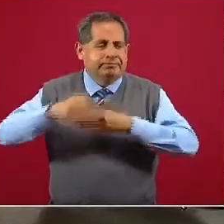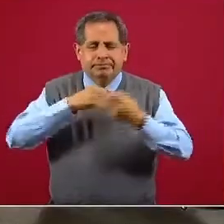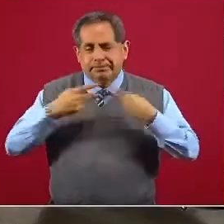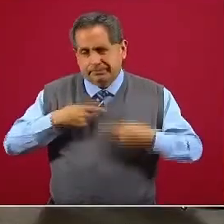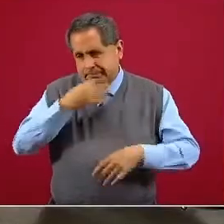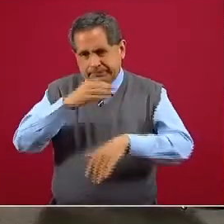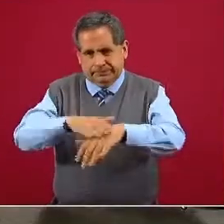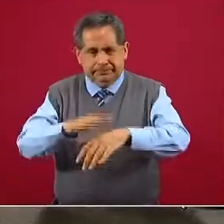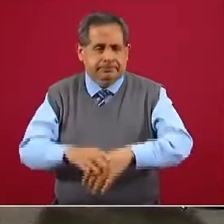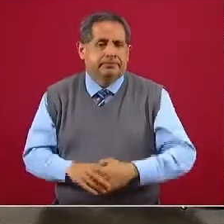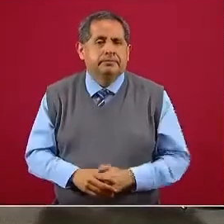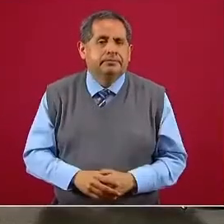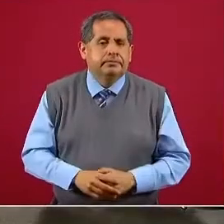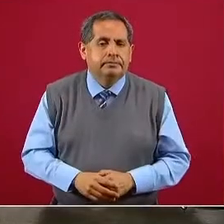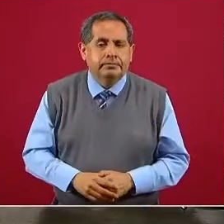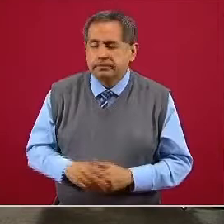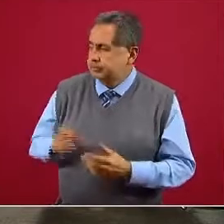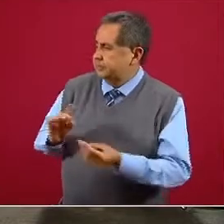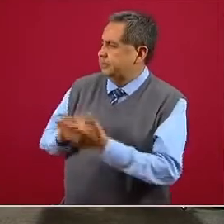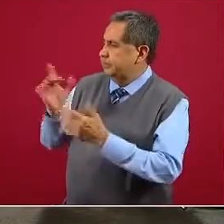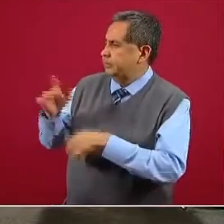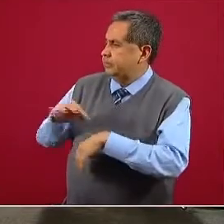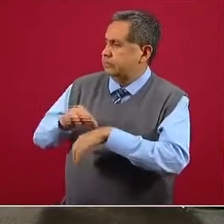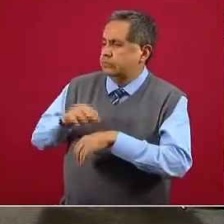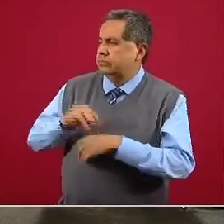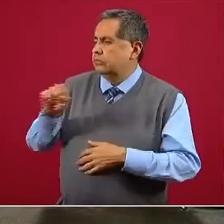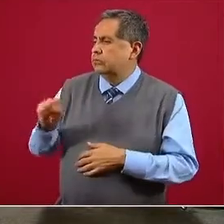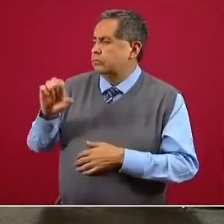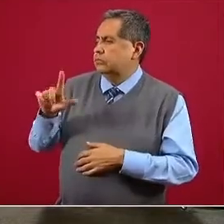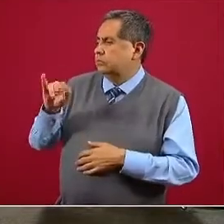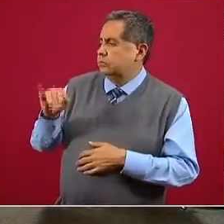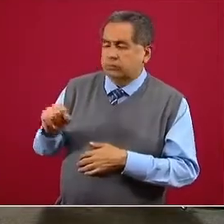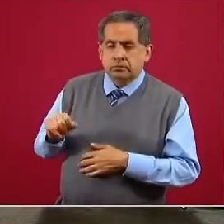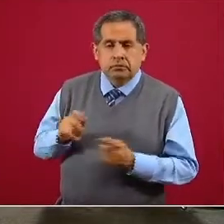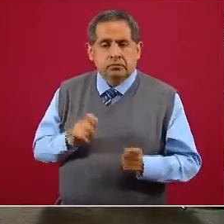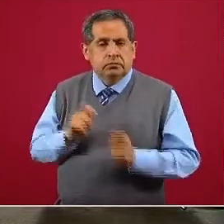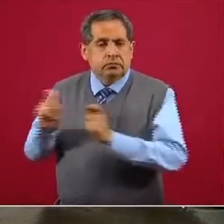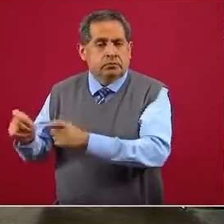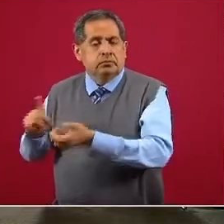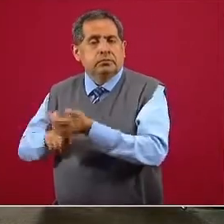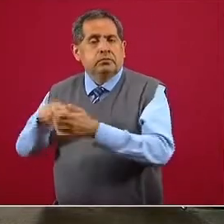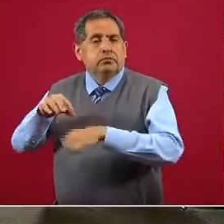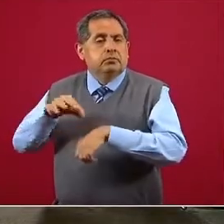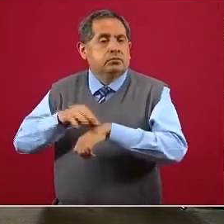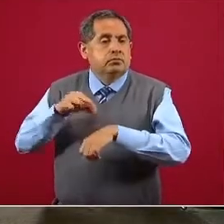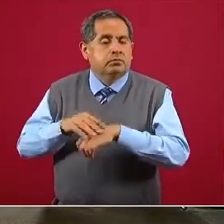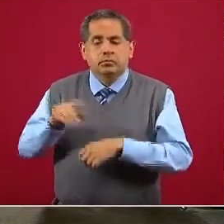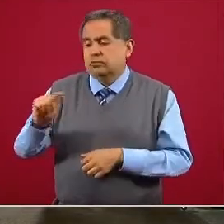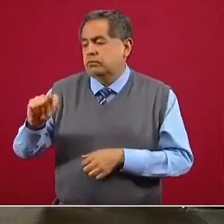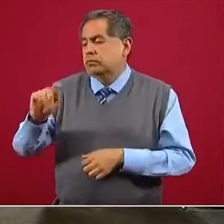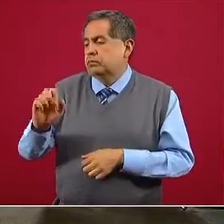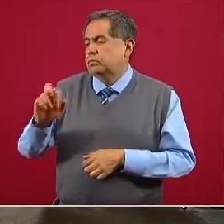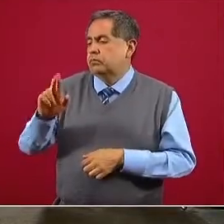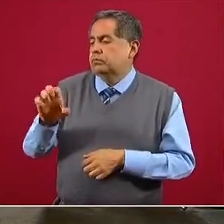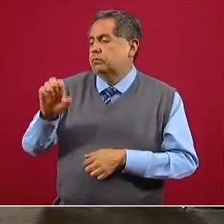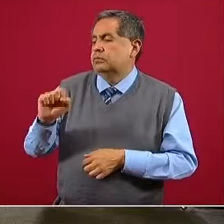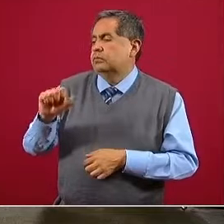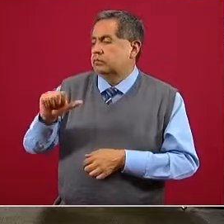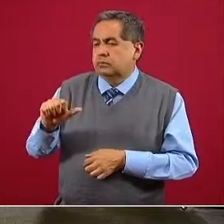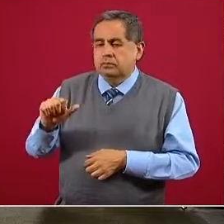Serían los mensajes hasta este momento. Muchas gracias, doctor José Luis Salomía. Le damos la palabra a la doctora Teresa Shama